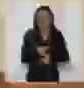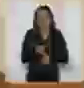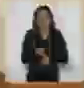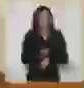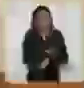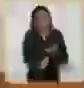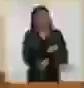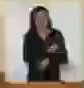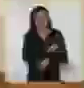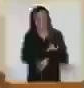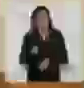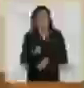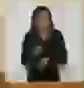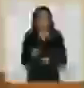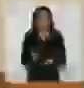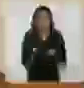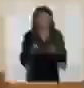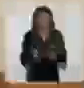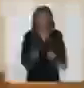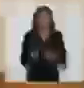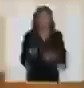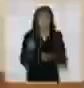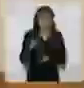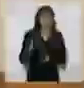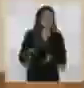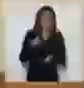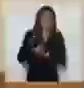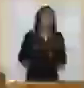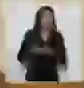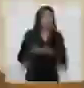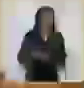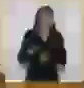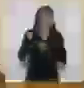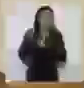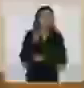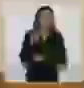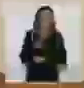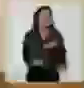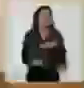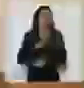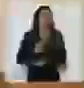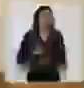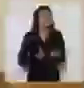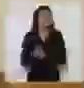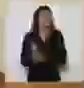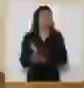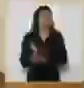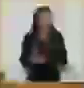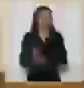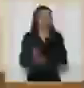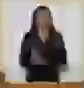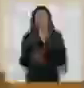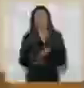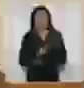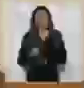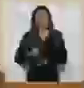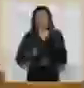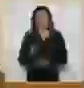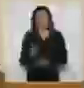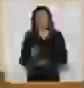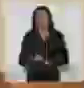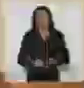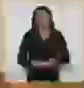que la autoridad de cualquier lugar donde haya ocurrido debe intervenir. Debe